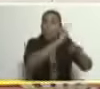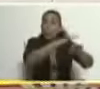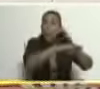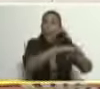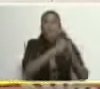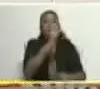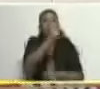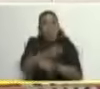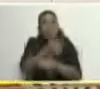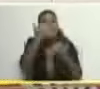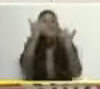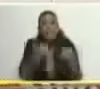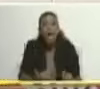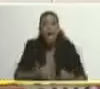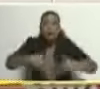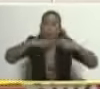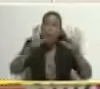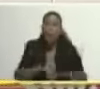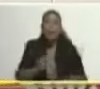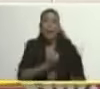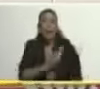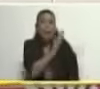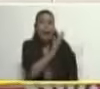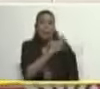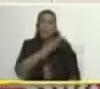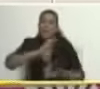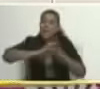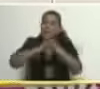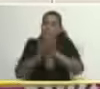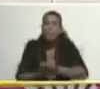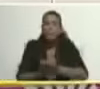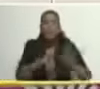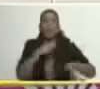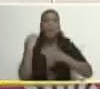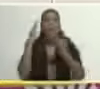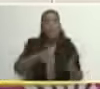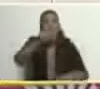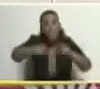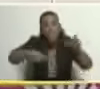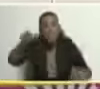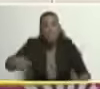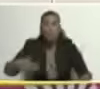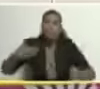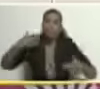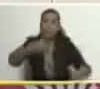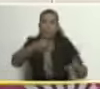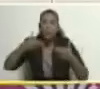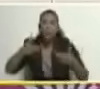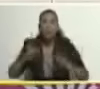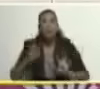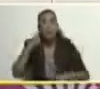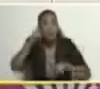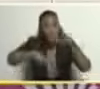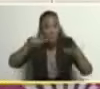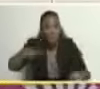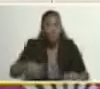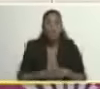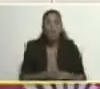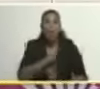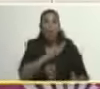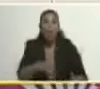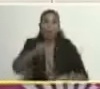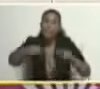se imponga un inmediato cese al fuego en Gaza y se detenga el genocidio, los crímenes de guerra y de lesa humanidad en